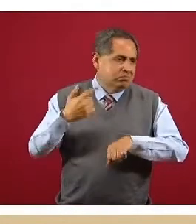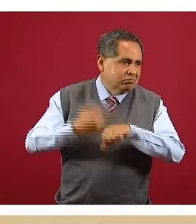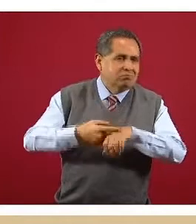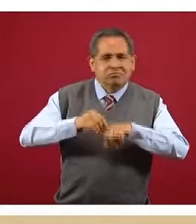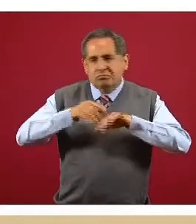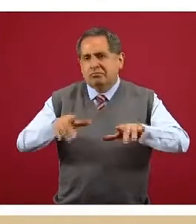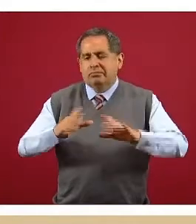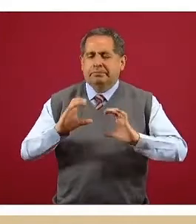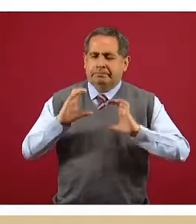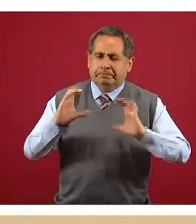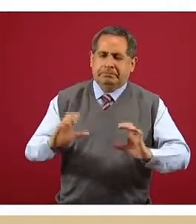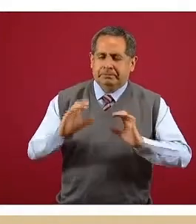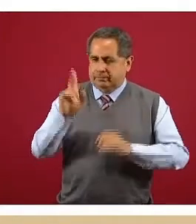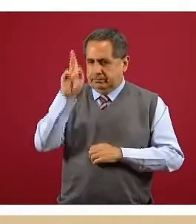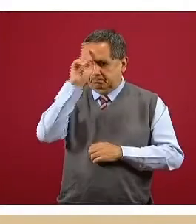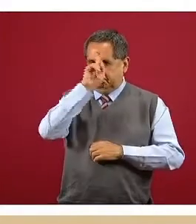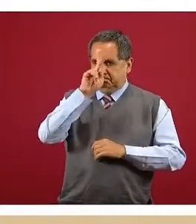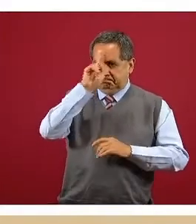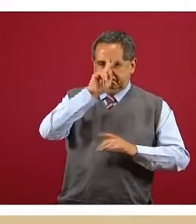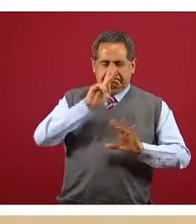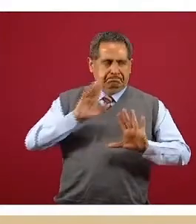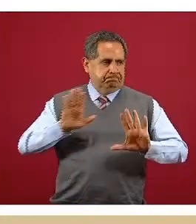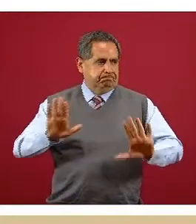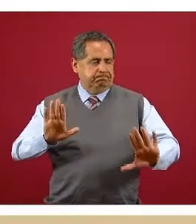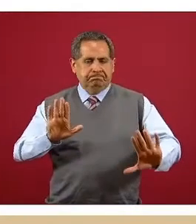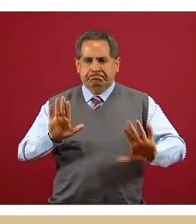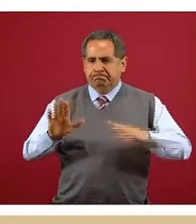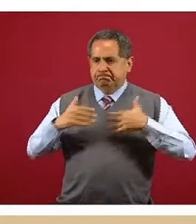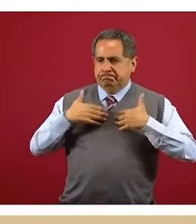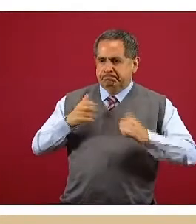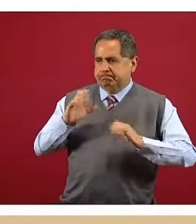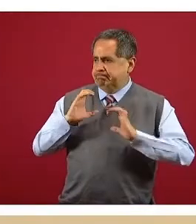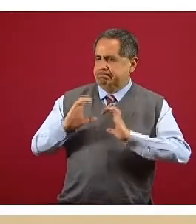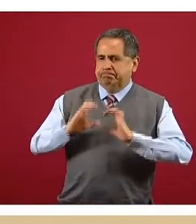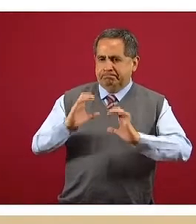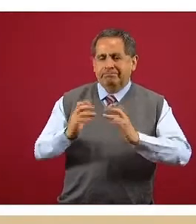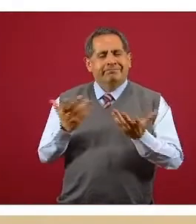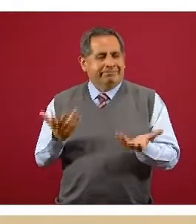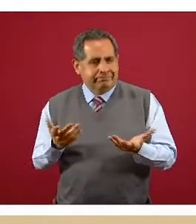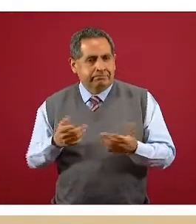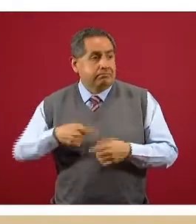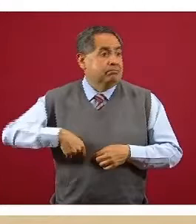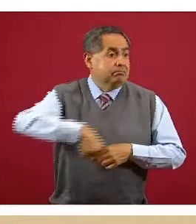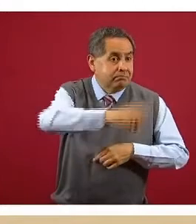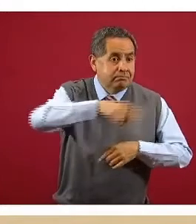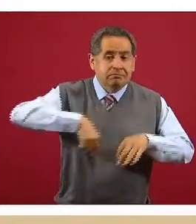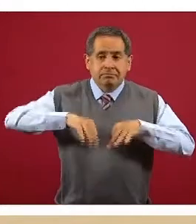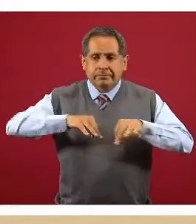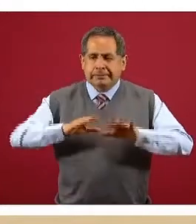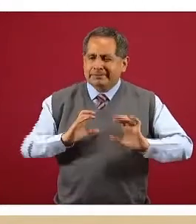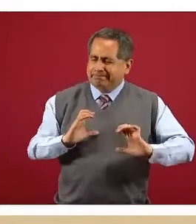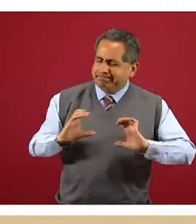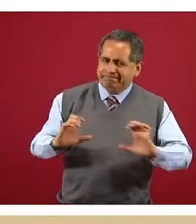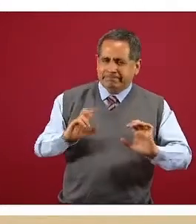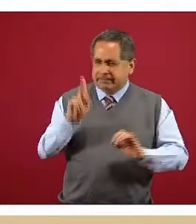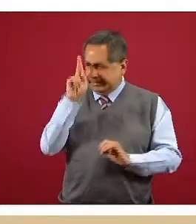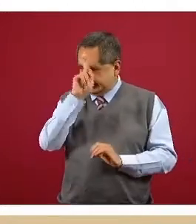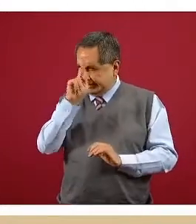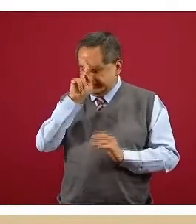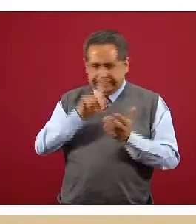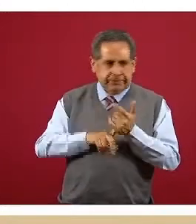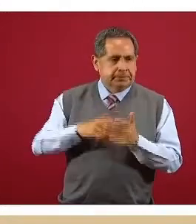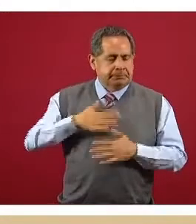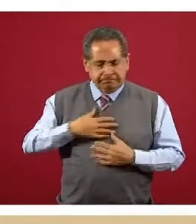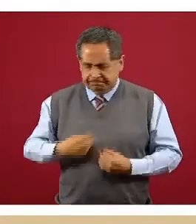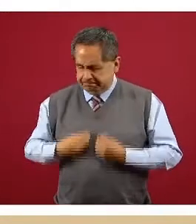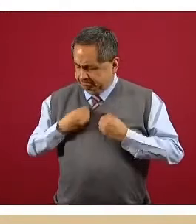hay que tener prudencia a la hora de salir a trabajar. Hay que hacer ajustes en nuestra